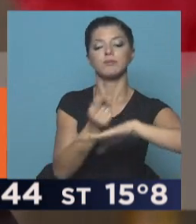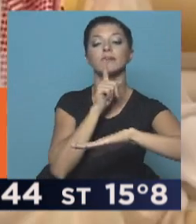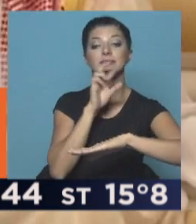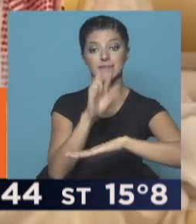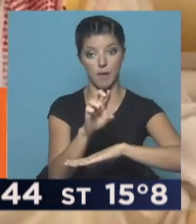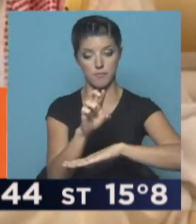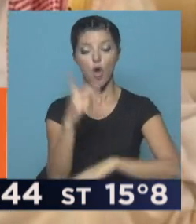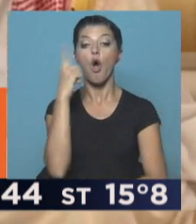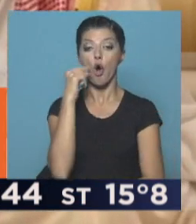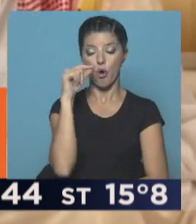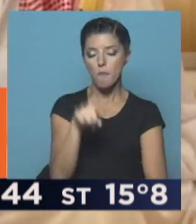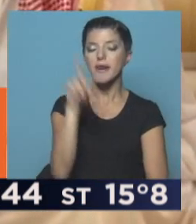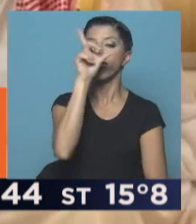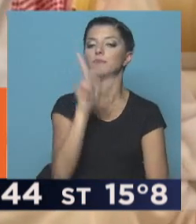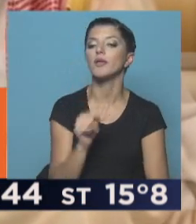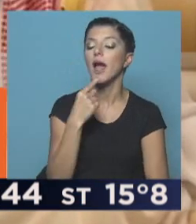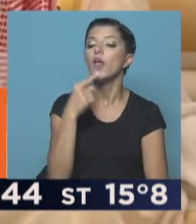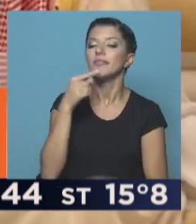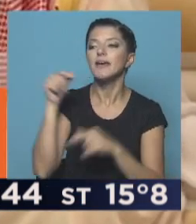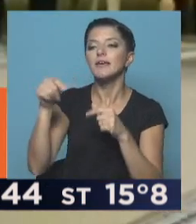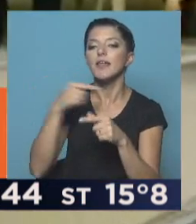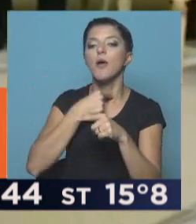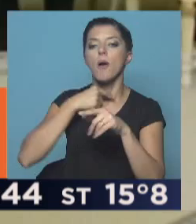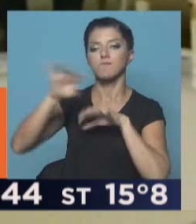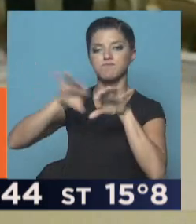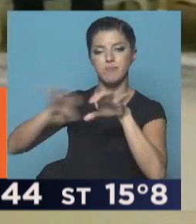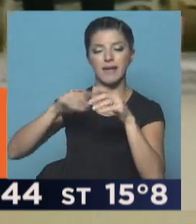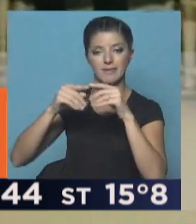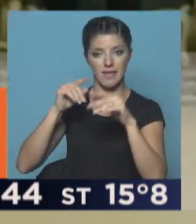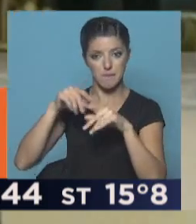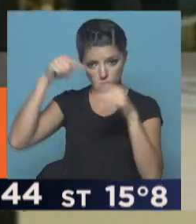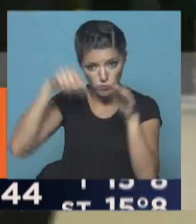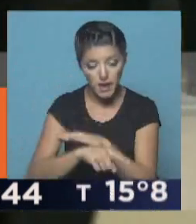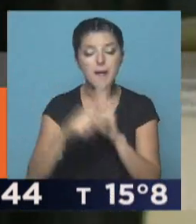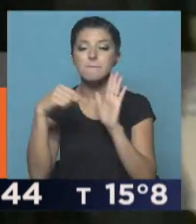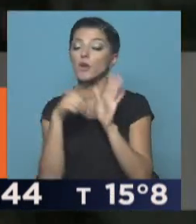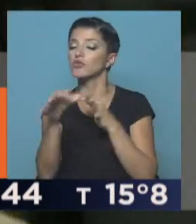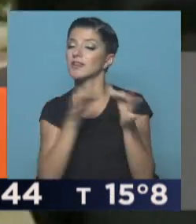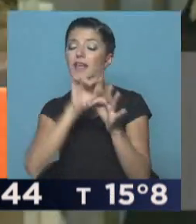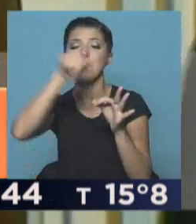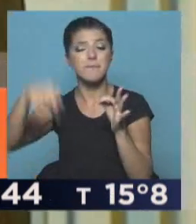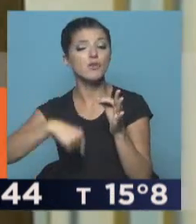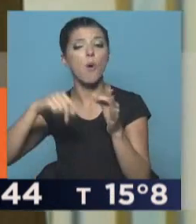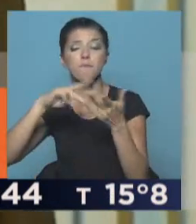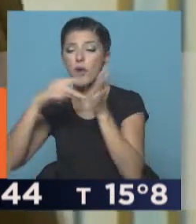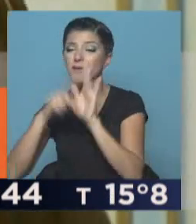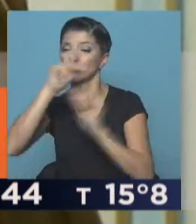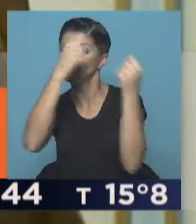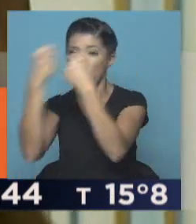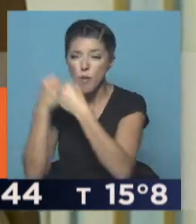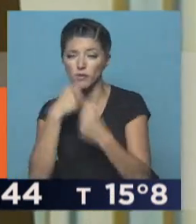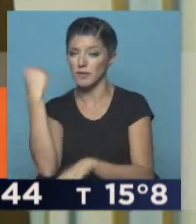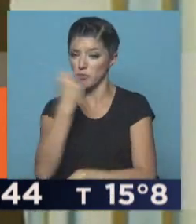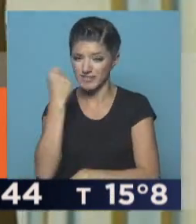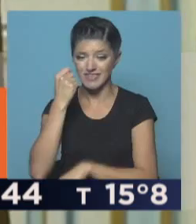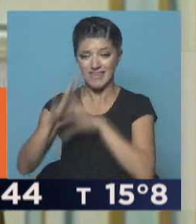republicano ha sembrado su intención de profundizar la polarización, pero su estrategia puso en riesgo acuerdos fundamentales que mantuvieron